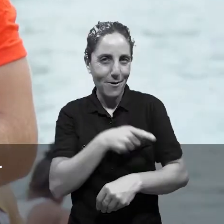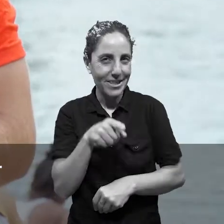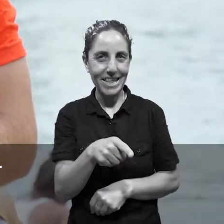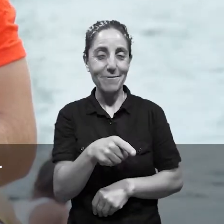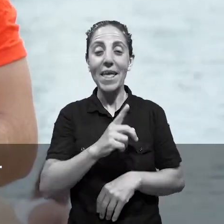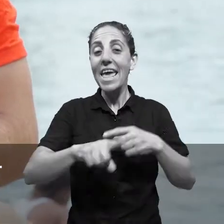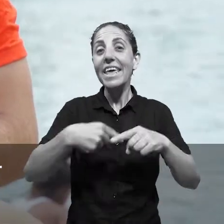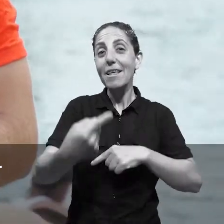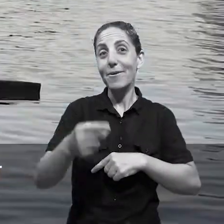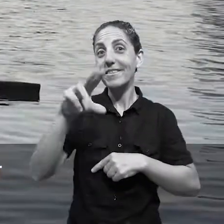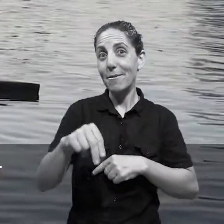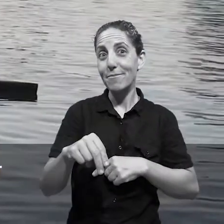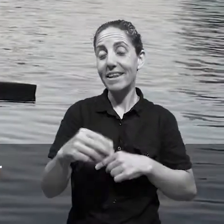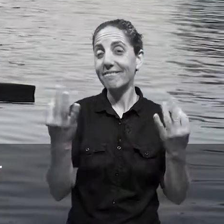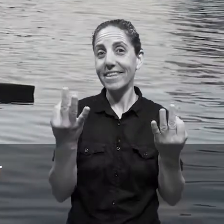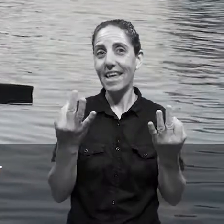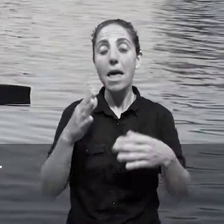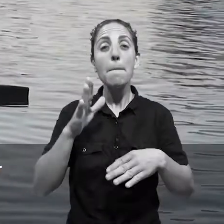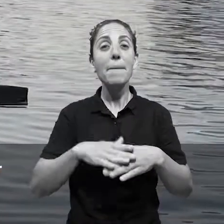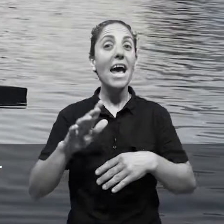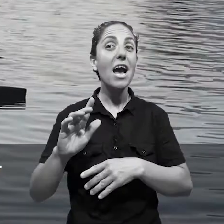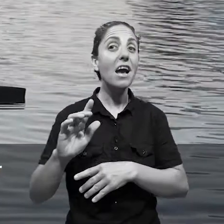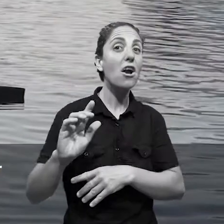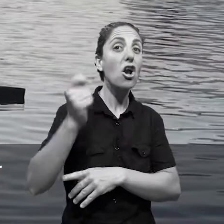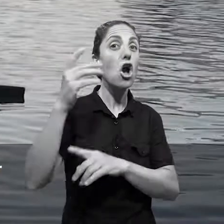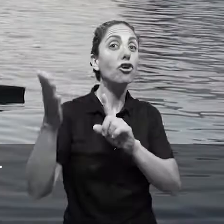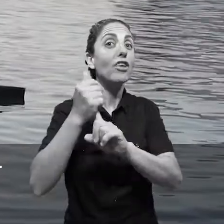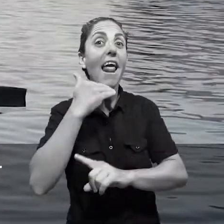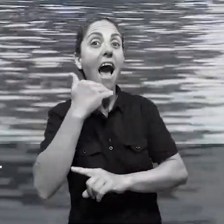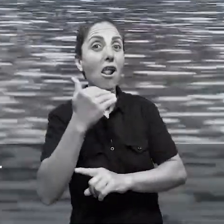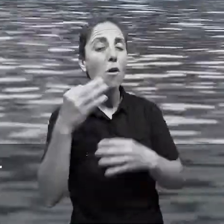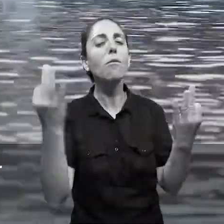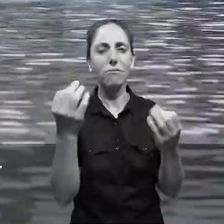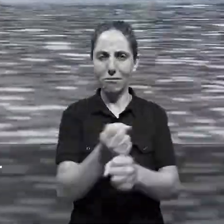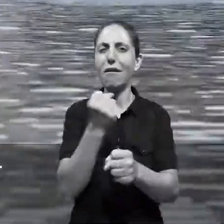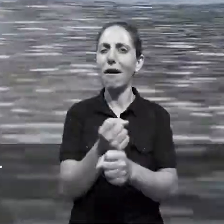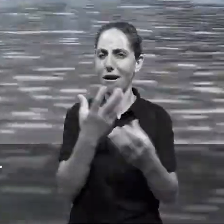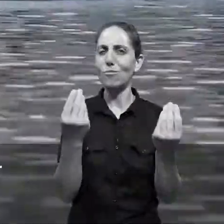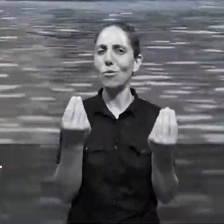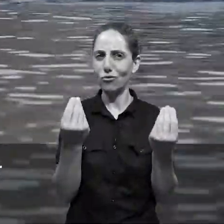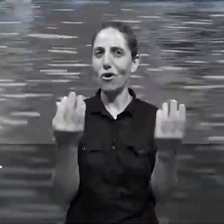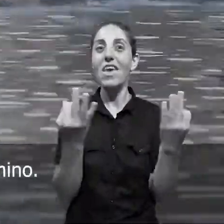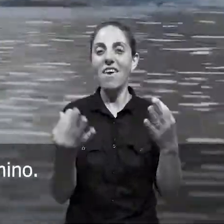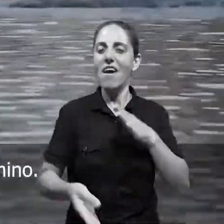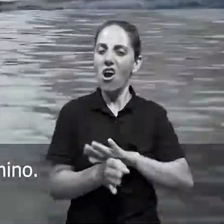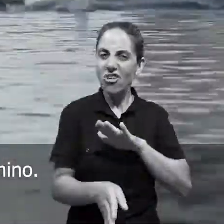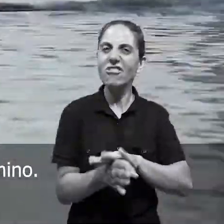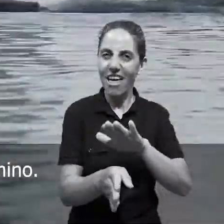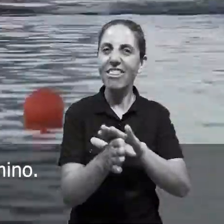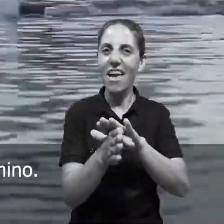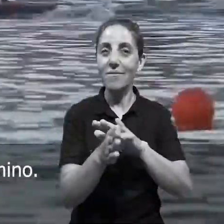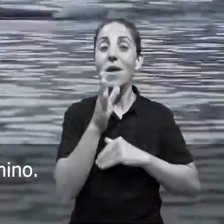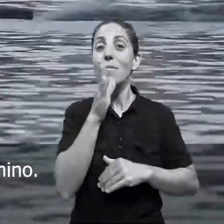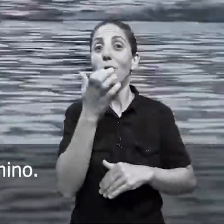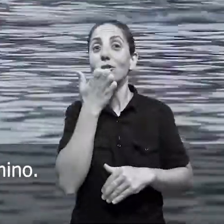después, bueno, que para llegar a conseguir algo tienen que trabajar mucho y ser muy constantes, porque al